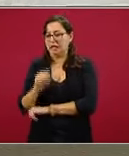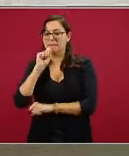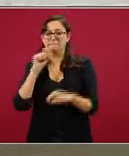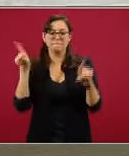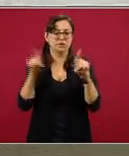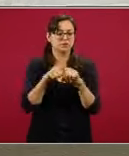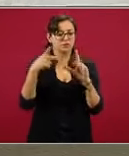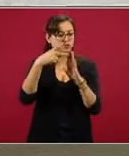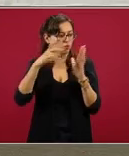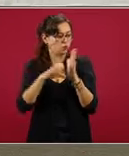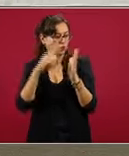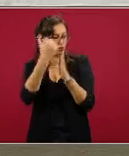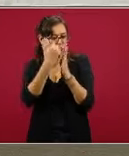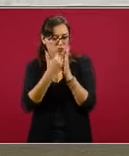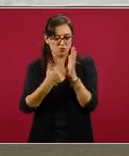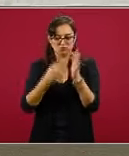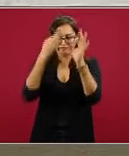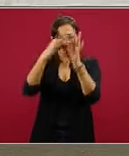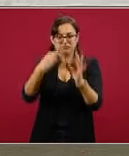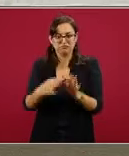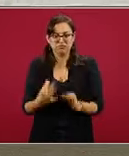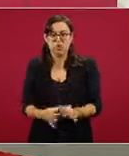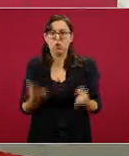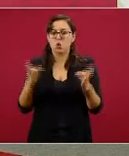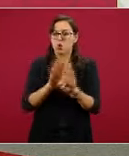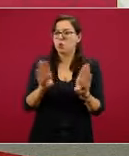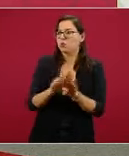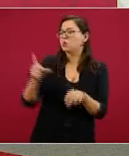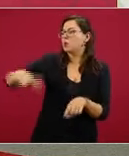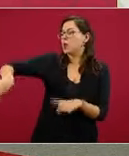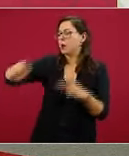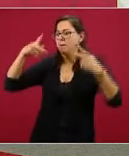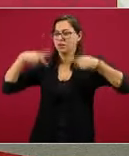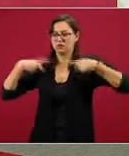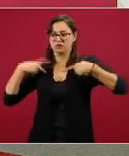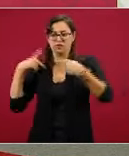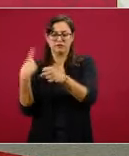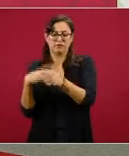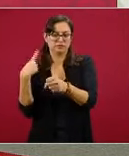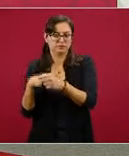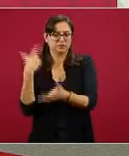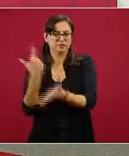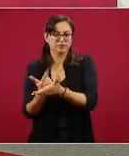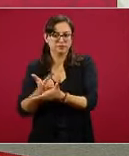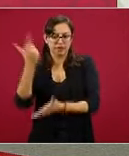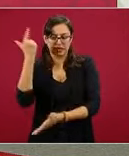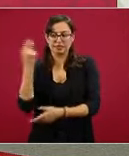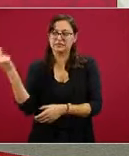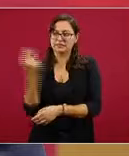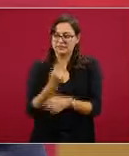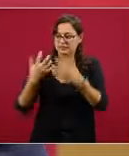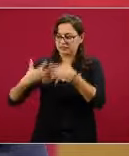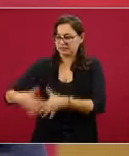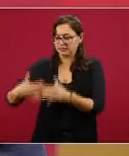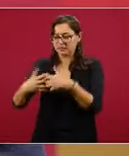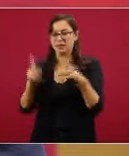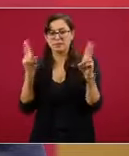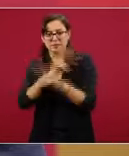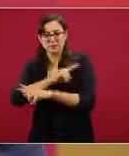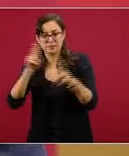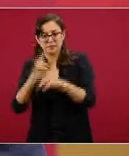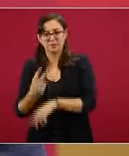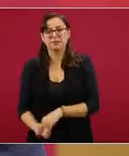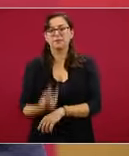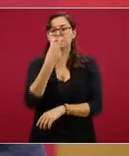procedimientos específicos de, por ejemplo, pacientes que están en unidades en cuidados intensivos, que tienen que tener un ventilador, cuál es